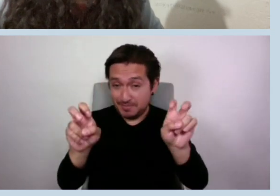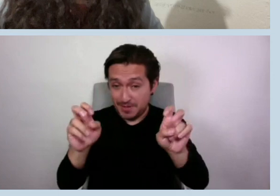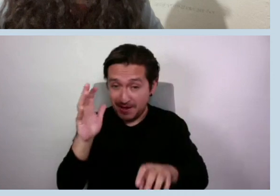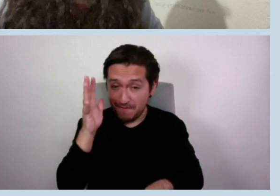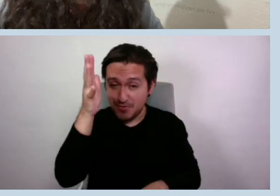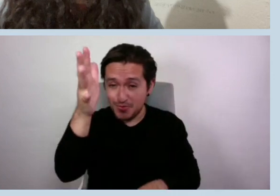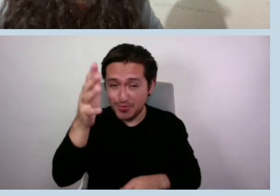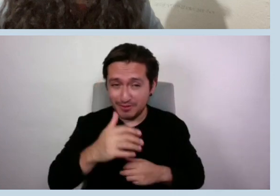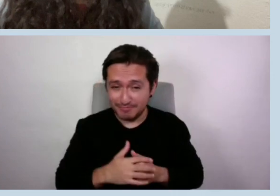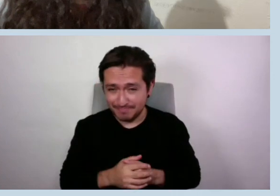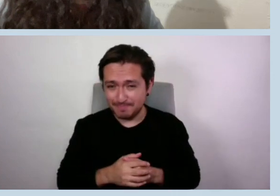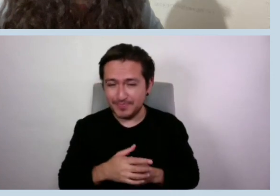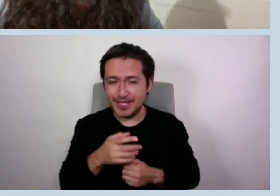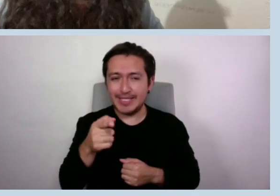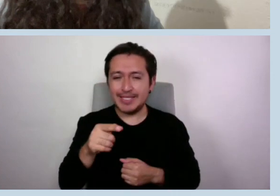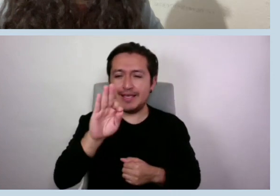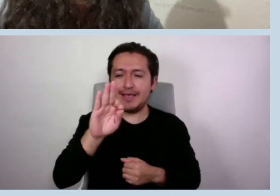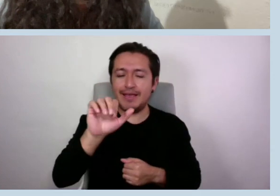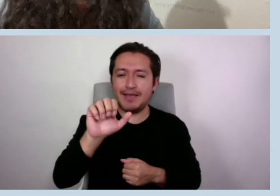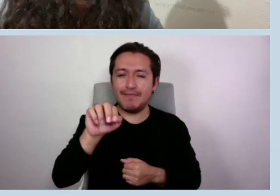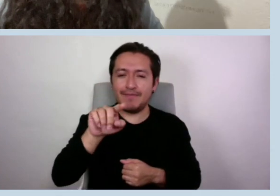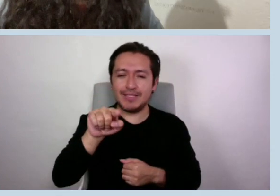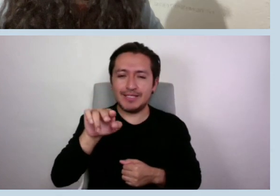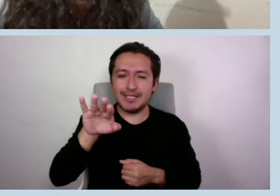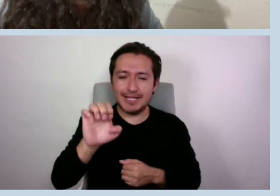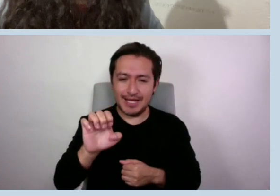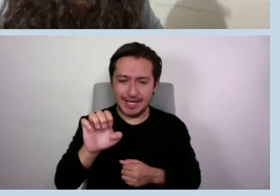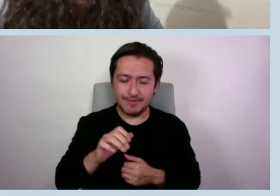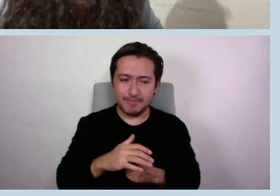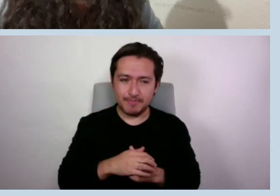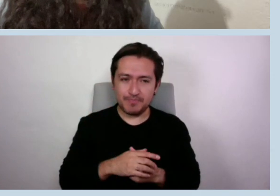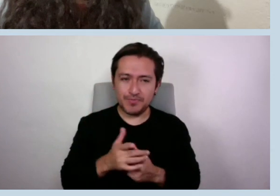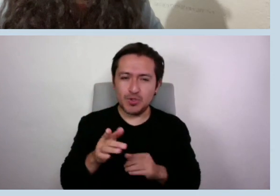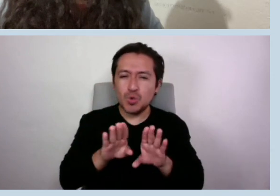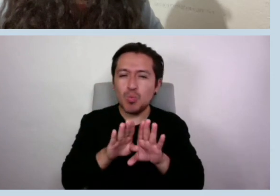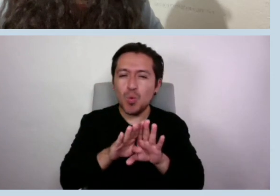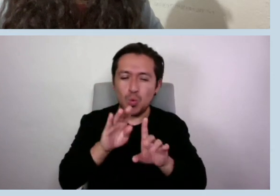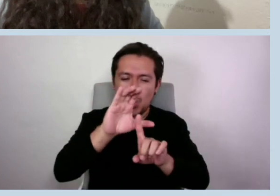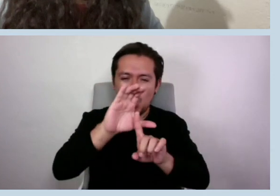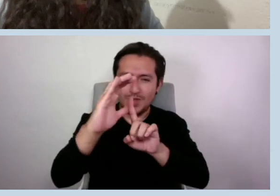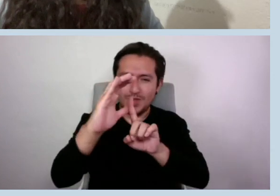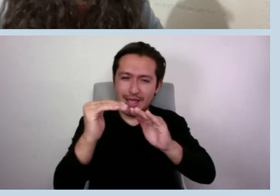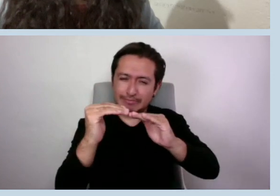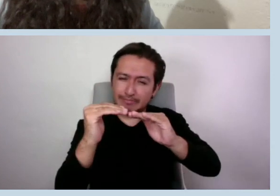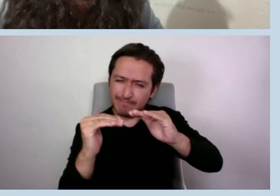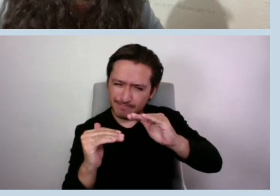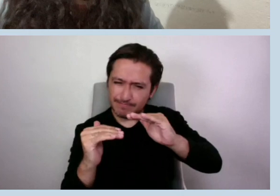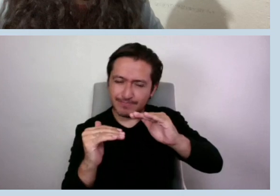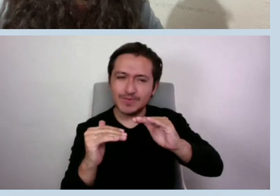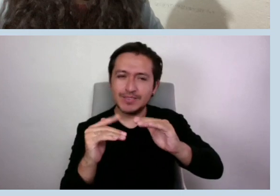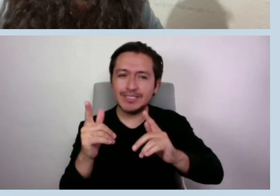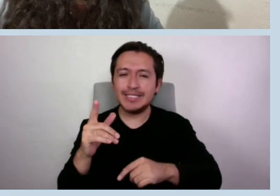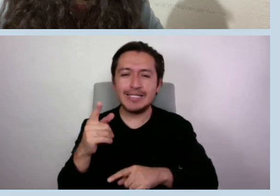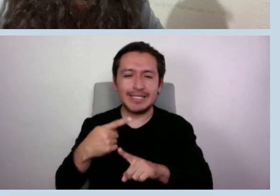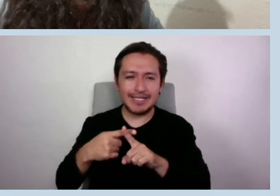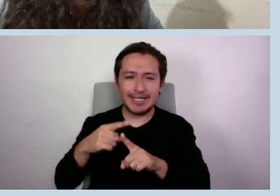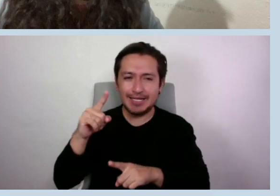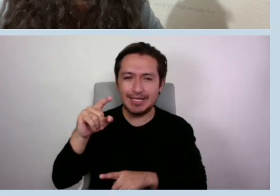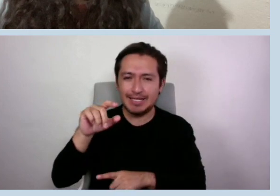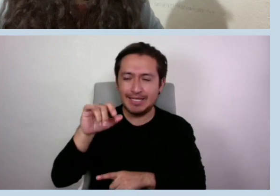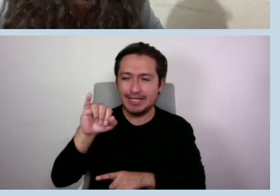eh lo estamos coordinando en la comitiva una subcom mitiva formada por Isa Diego y